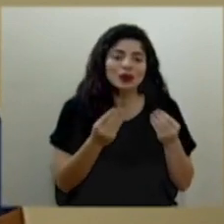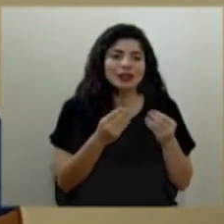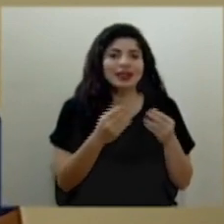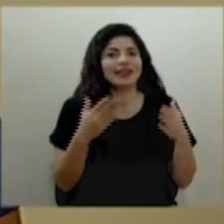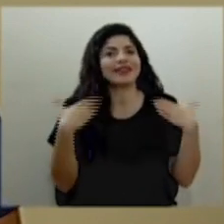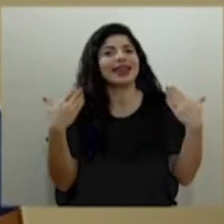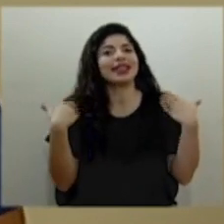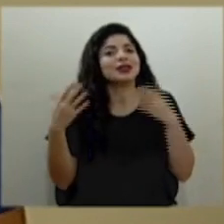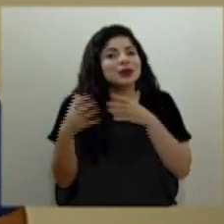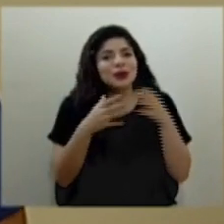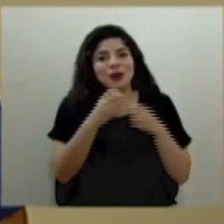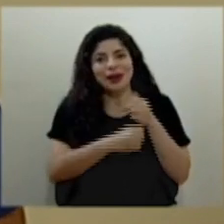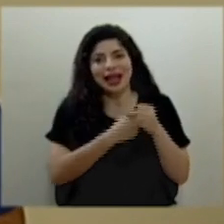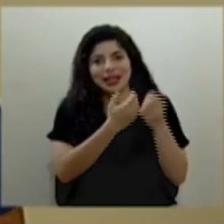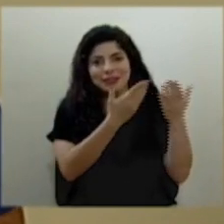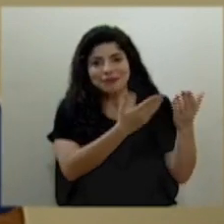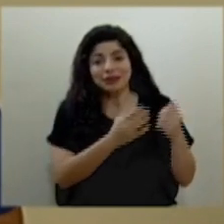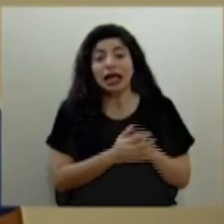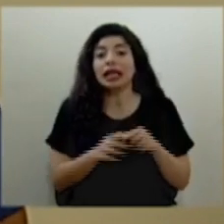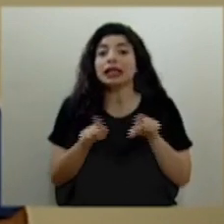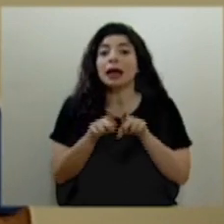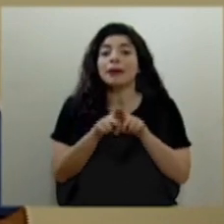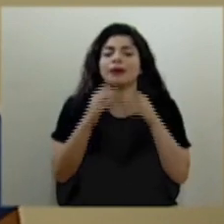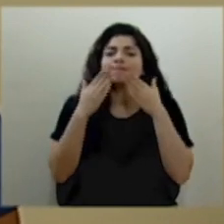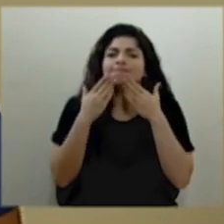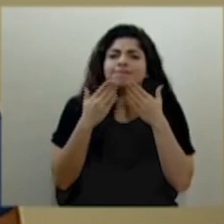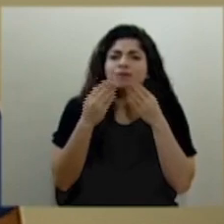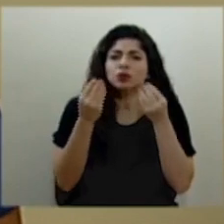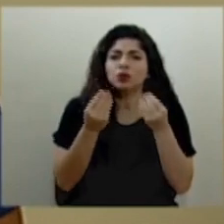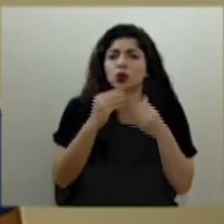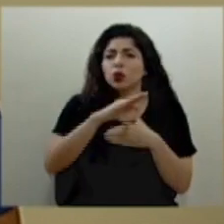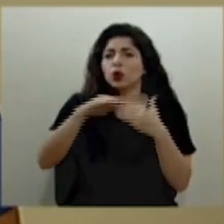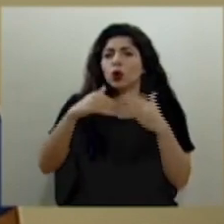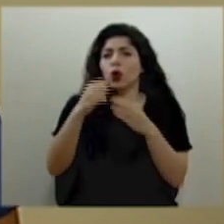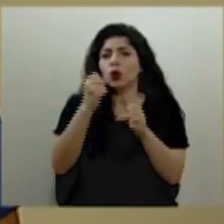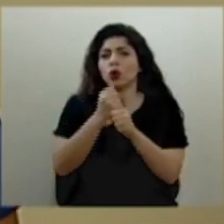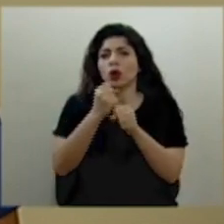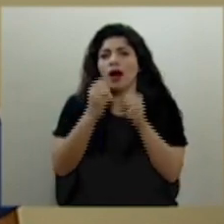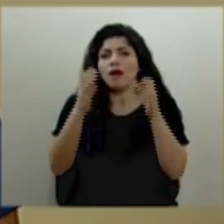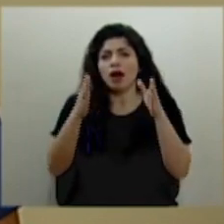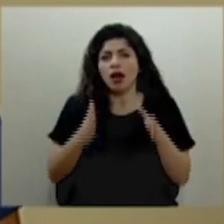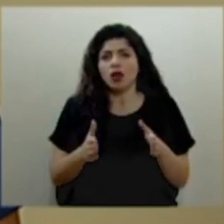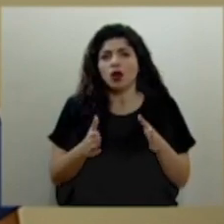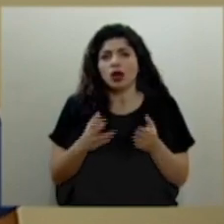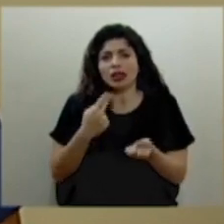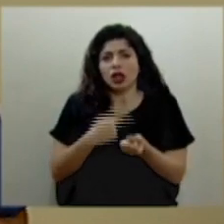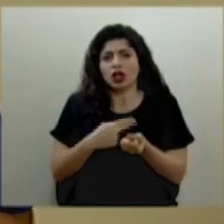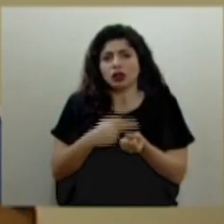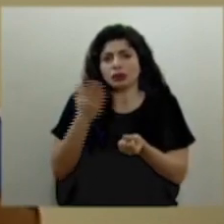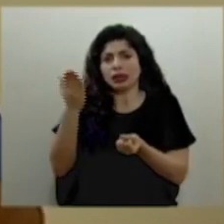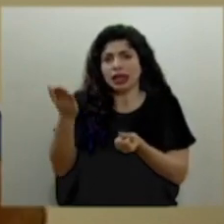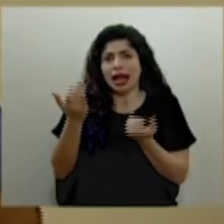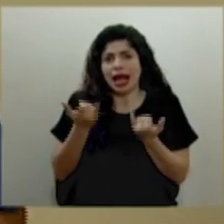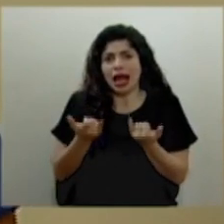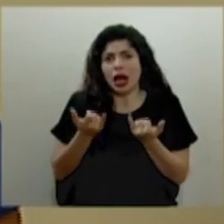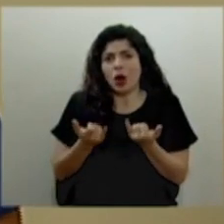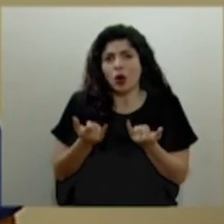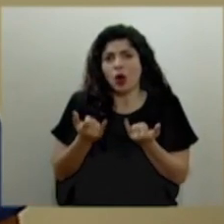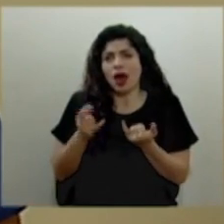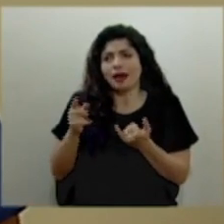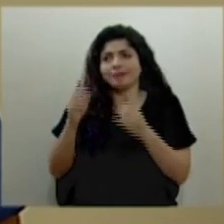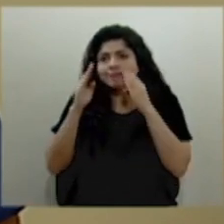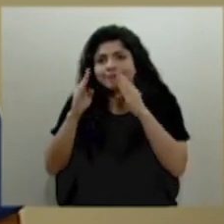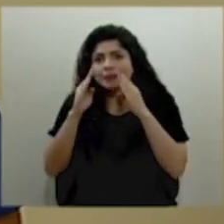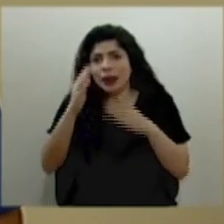feliz cumpleaños. También agradecer mucho a todo el personal que está trabajando en estos momentos en los hospitales, atendiendo a todos